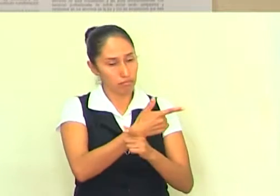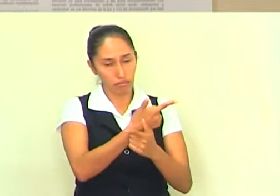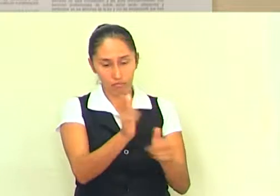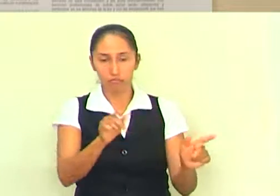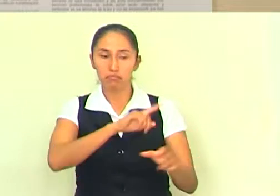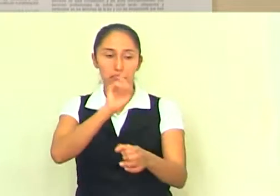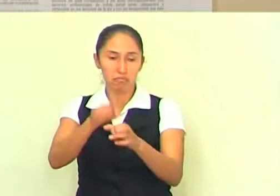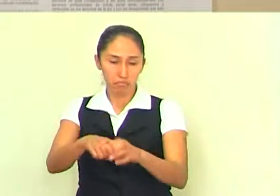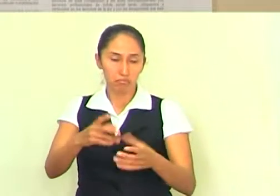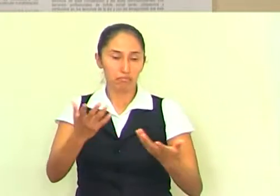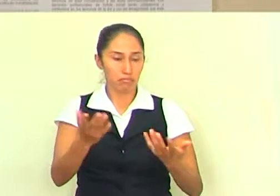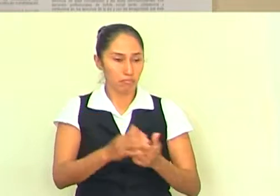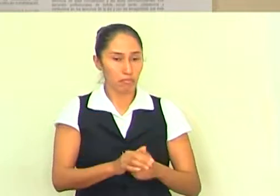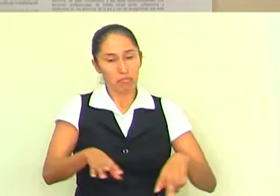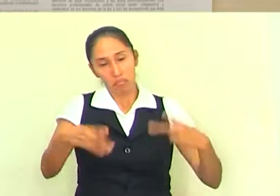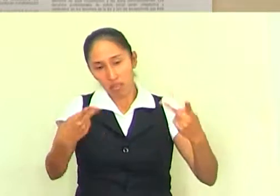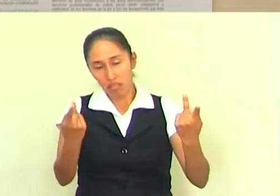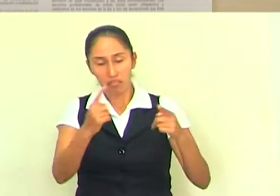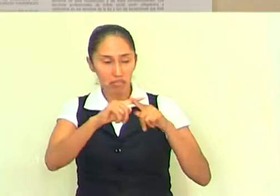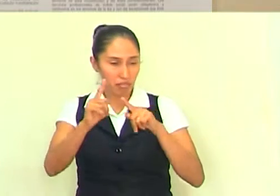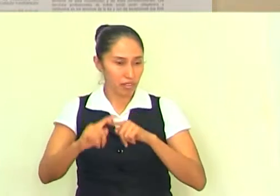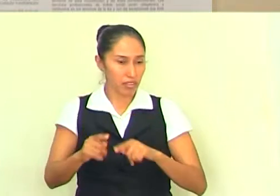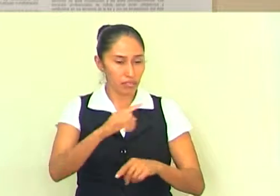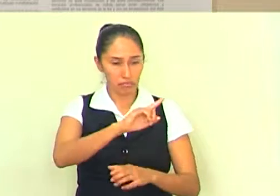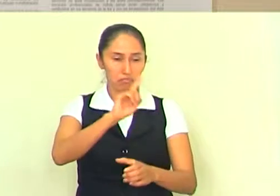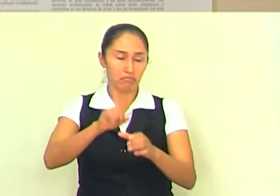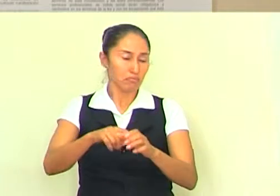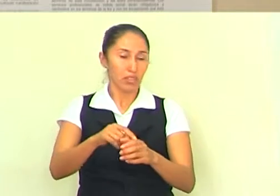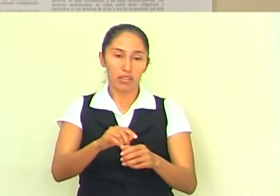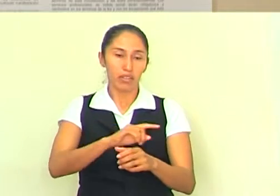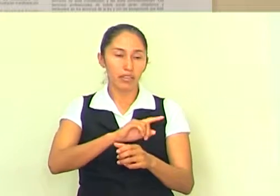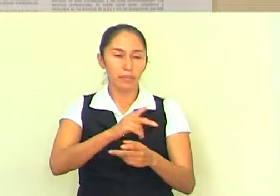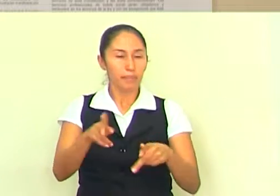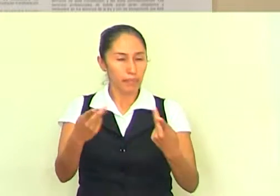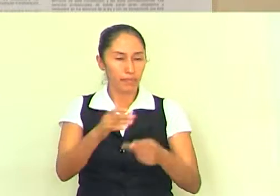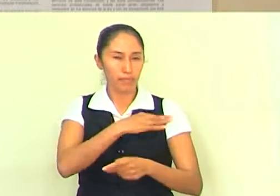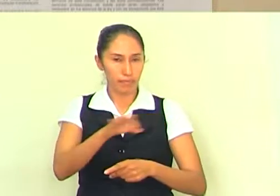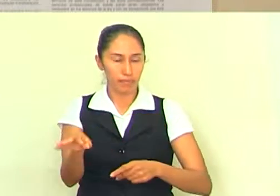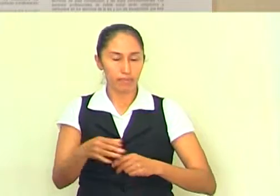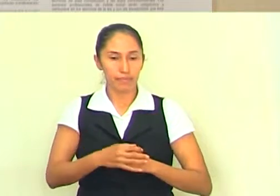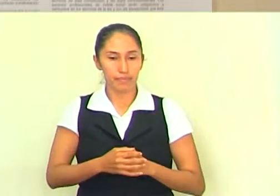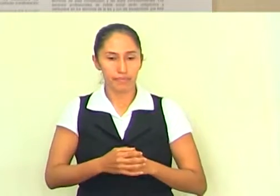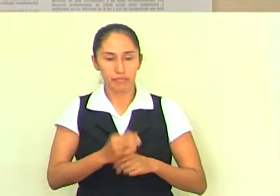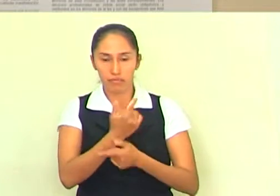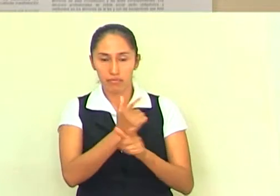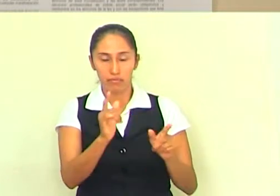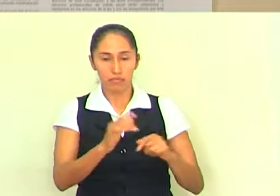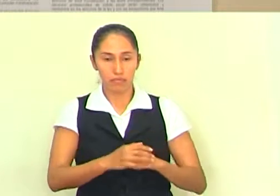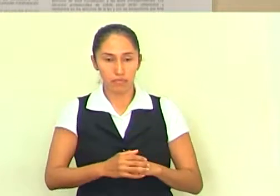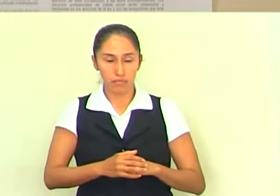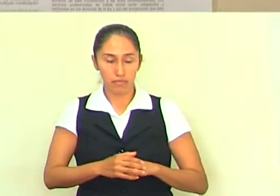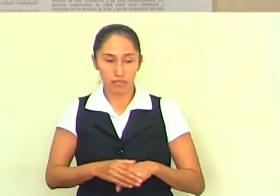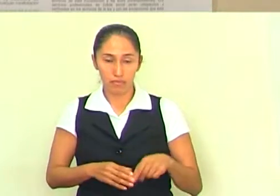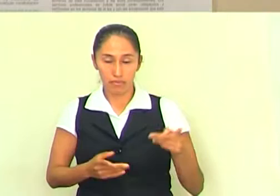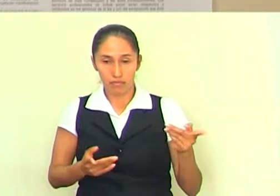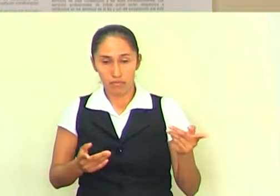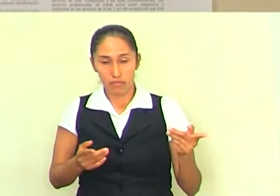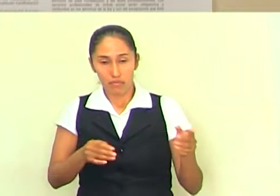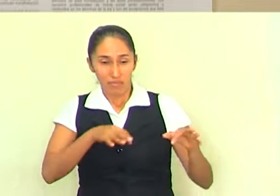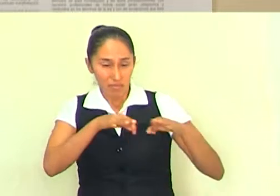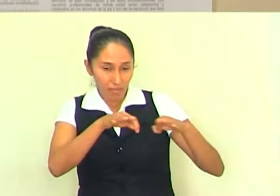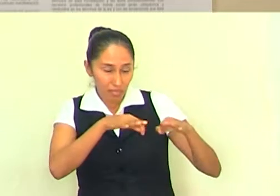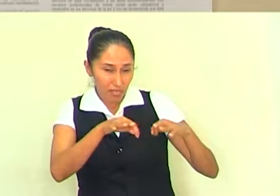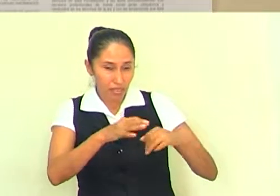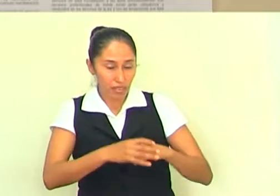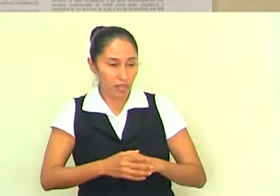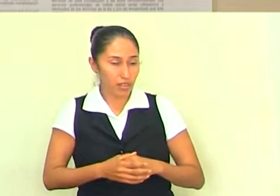Es decir, es un derecho que tú puedas ejercer una profesión siempre y cuando, y una actividad de trabajo siempre y